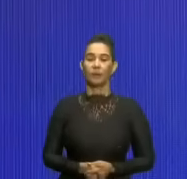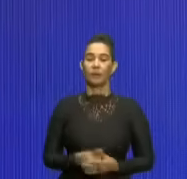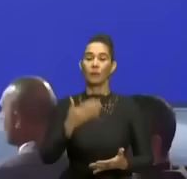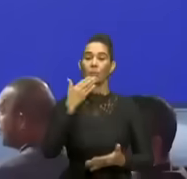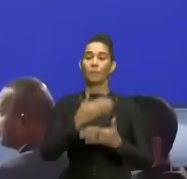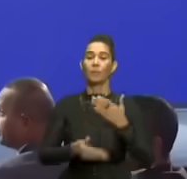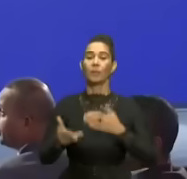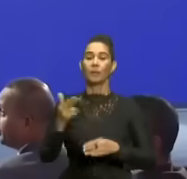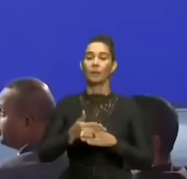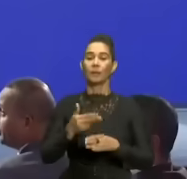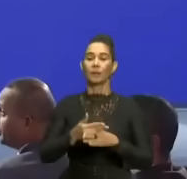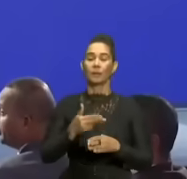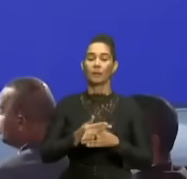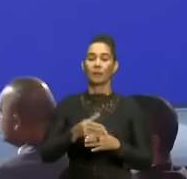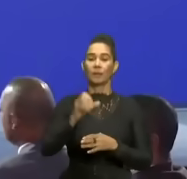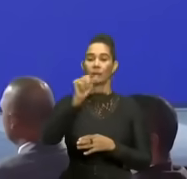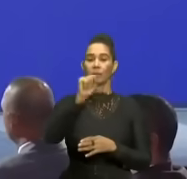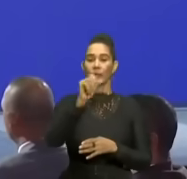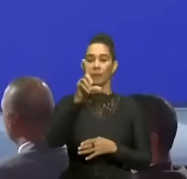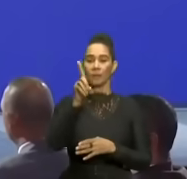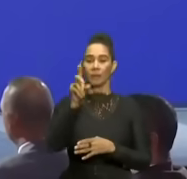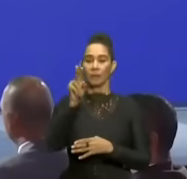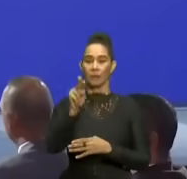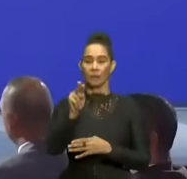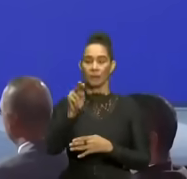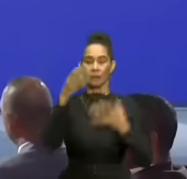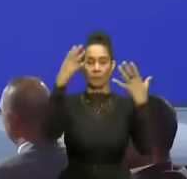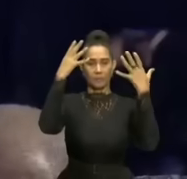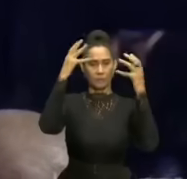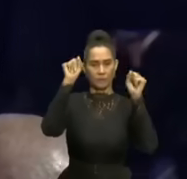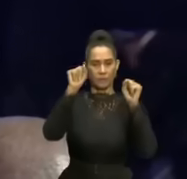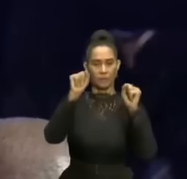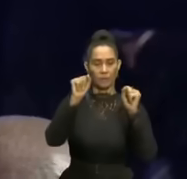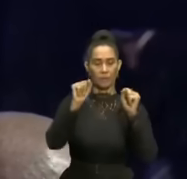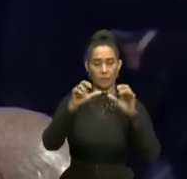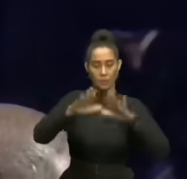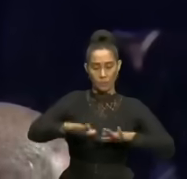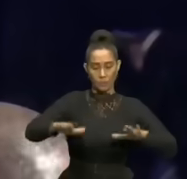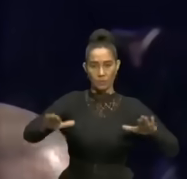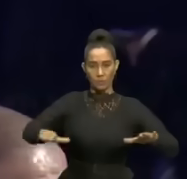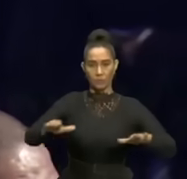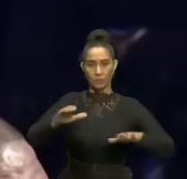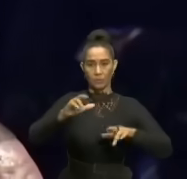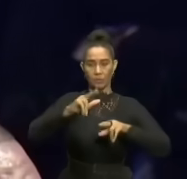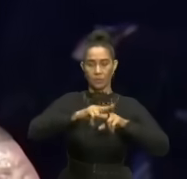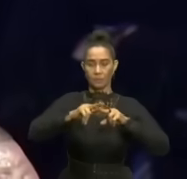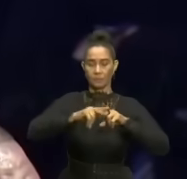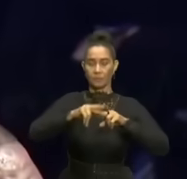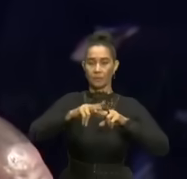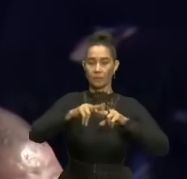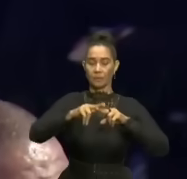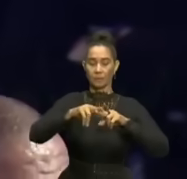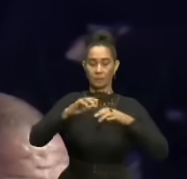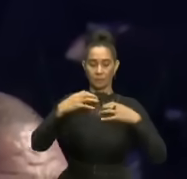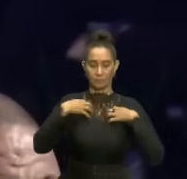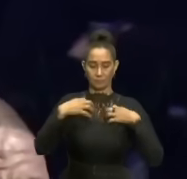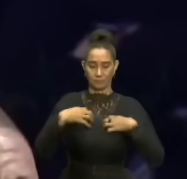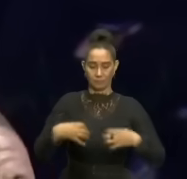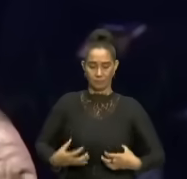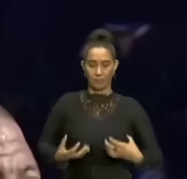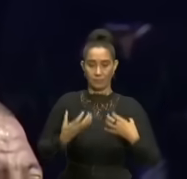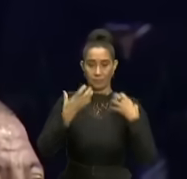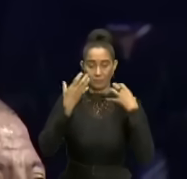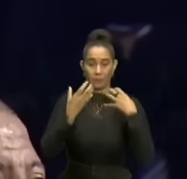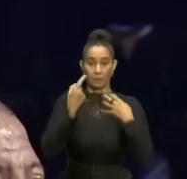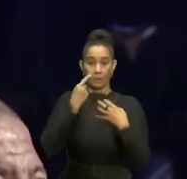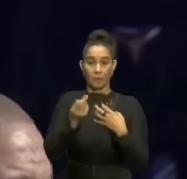Buenas tardes, Yanela Pimentel de CDN. Presidente, en el caso de los quemados de Salcedo, vimos en los medios de comunicación que la